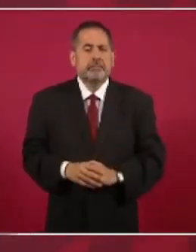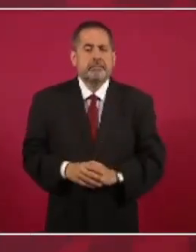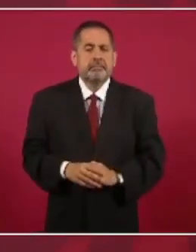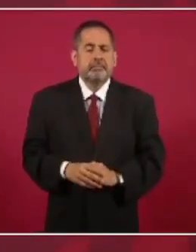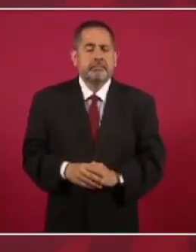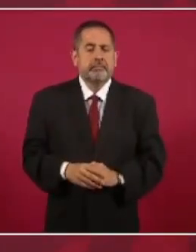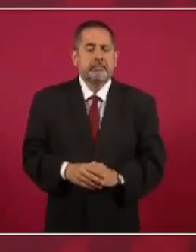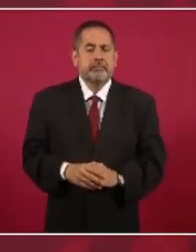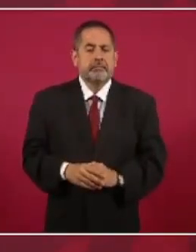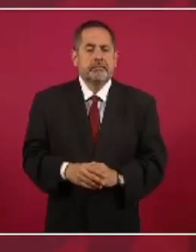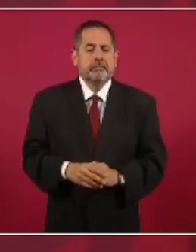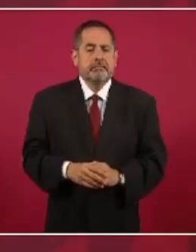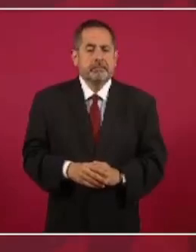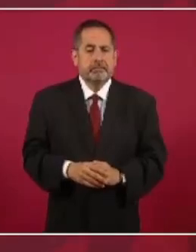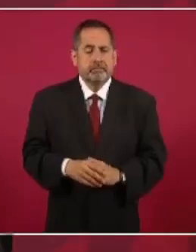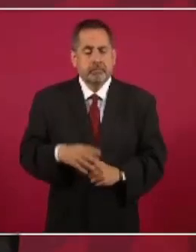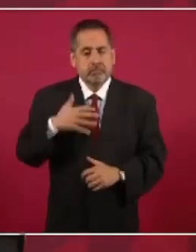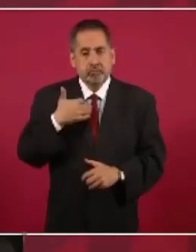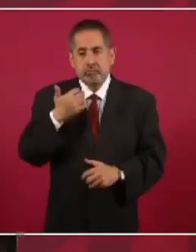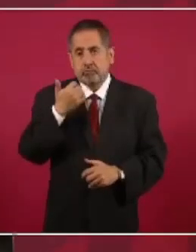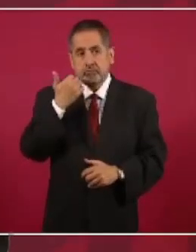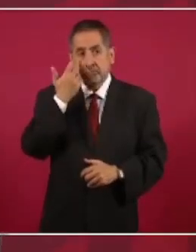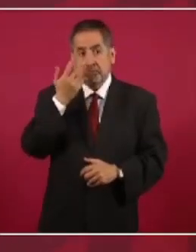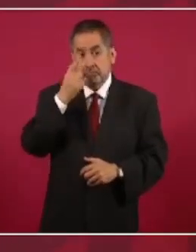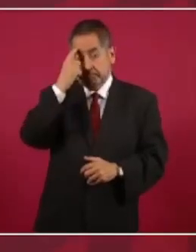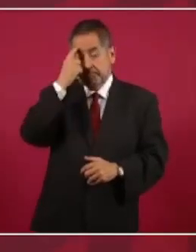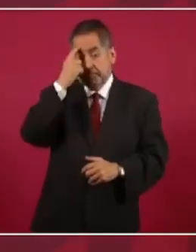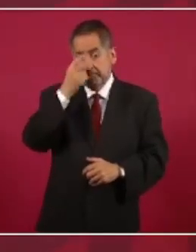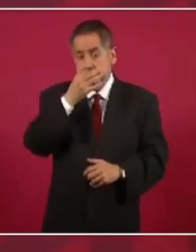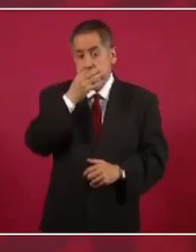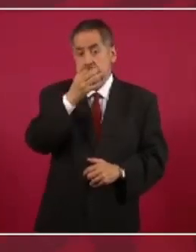Por cierto, quiero enviar un